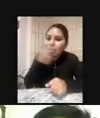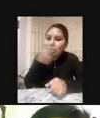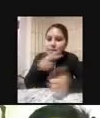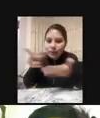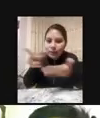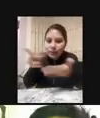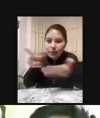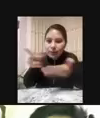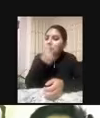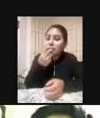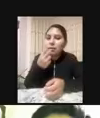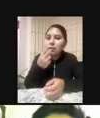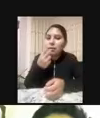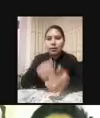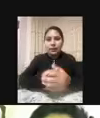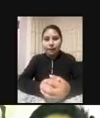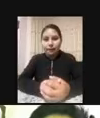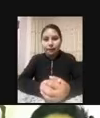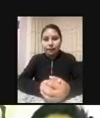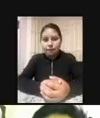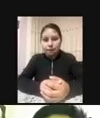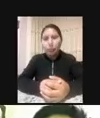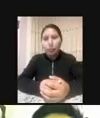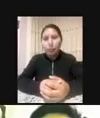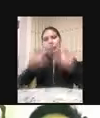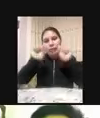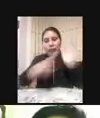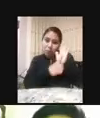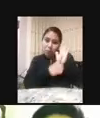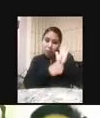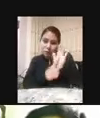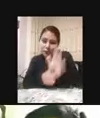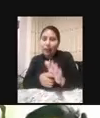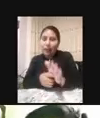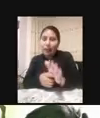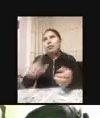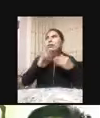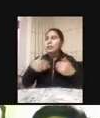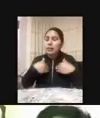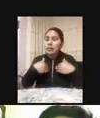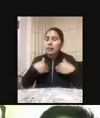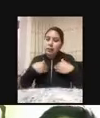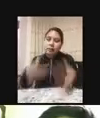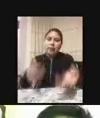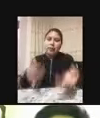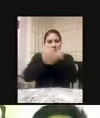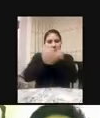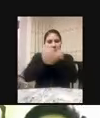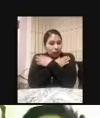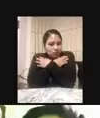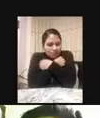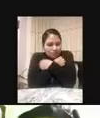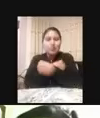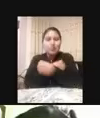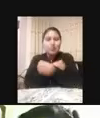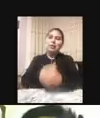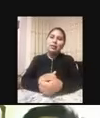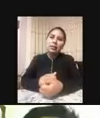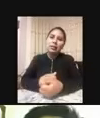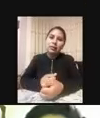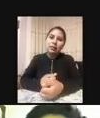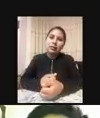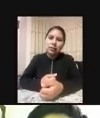adelante. Hay que demostrarles mucho afecto, decirles que los queremos, poner una cara feliz para que se dé cuenta cuando estemos felices o